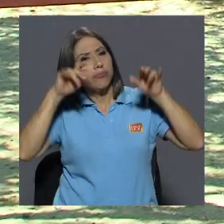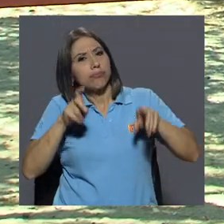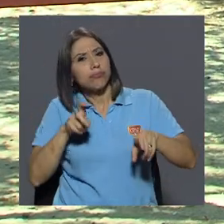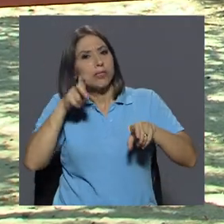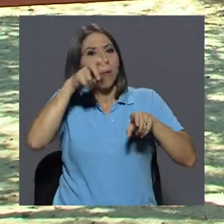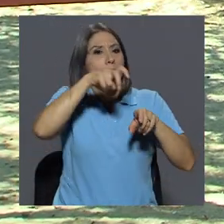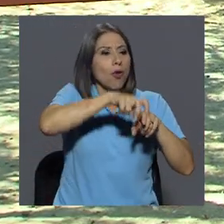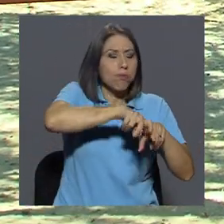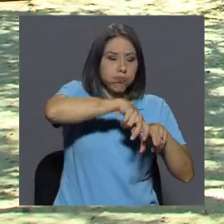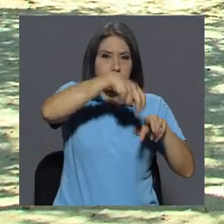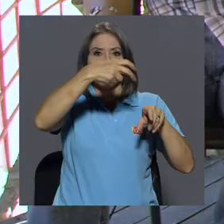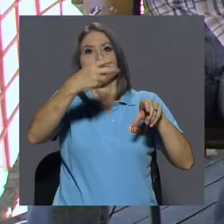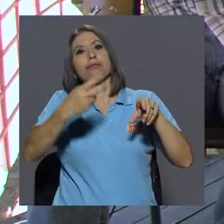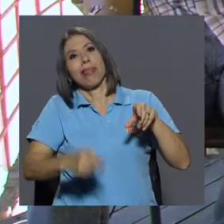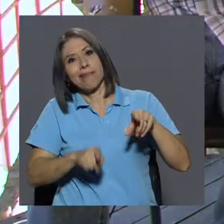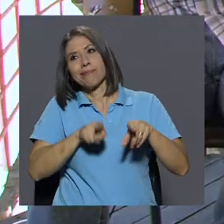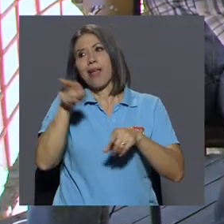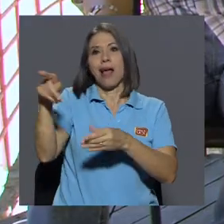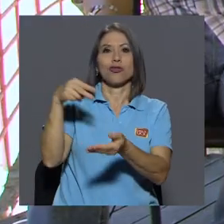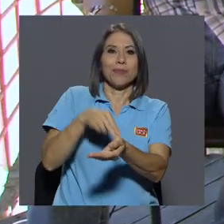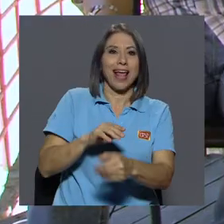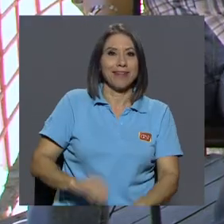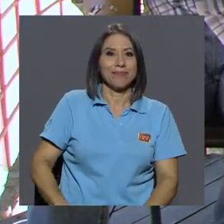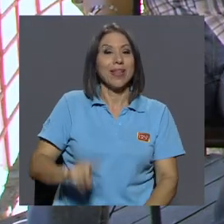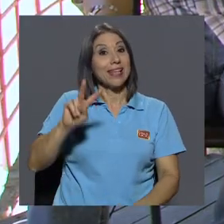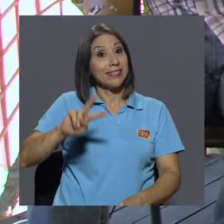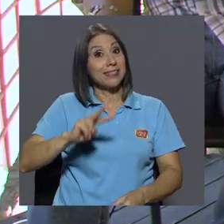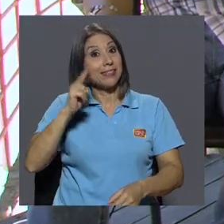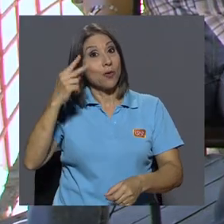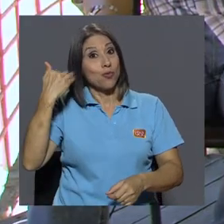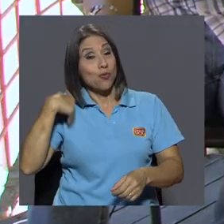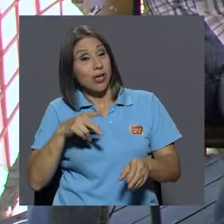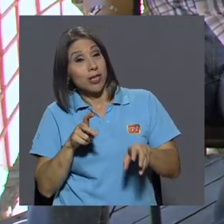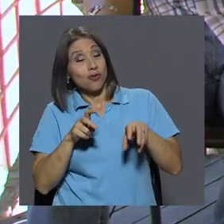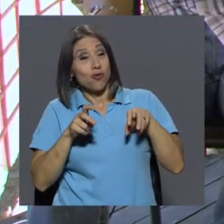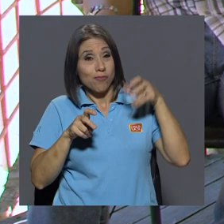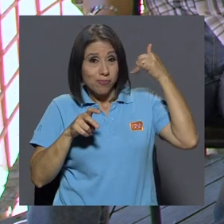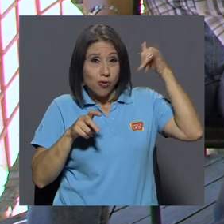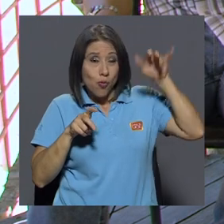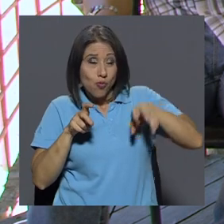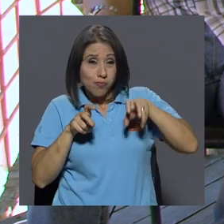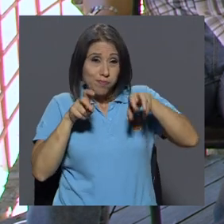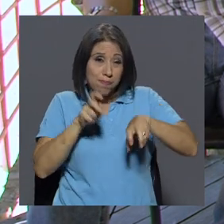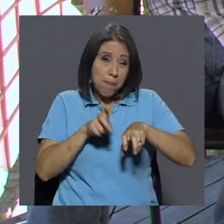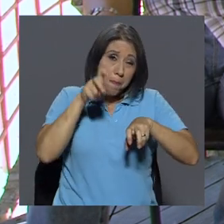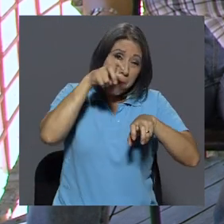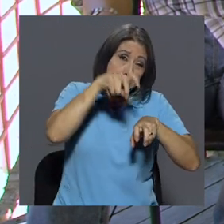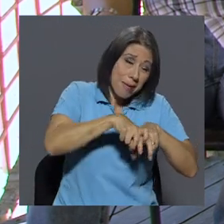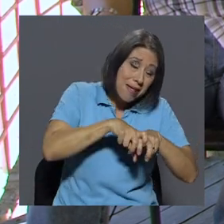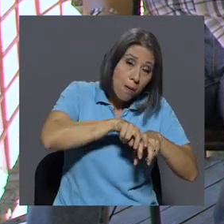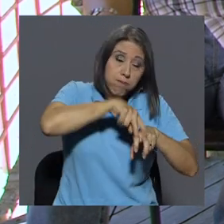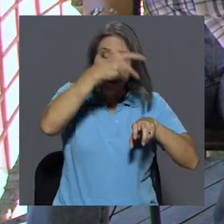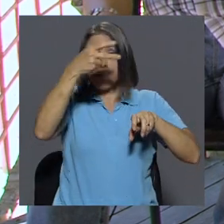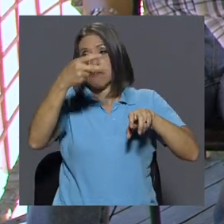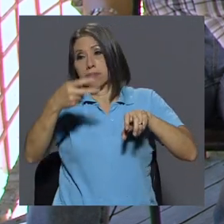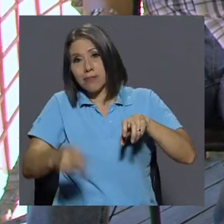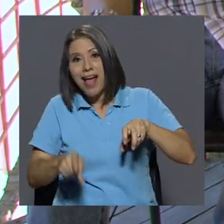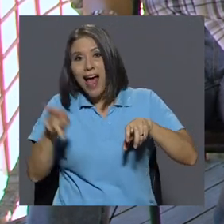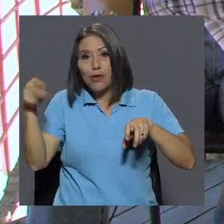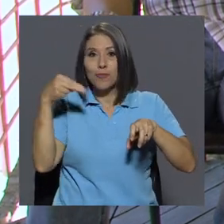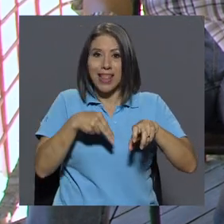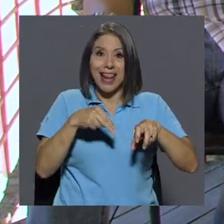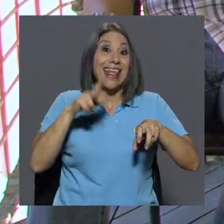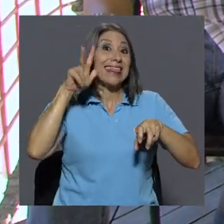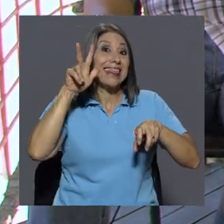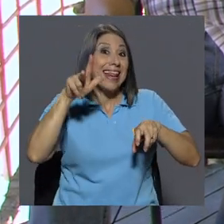hospital. Se montó el segundo al hospital. Tres lo mandó al hospital.